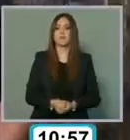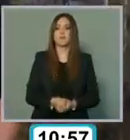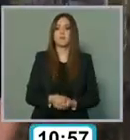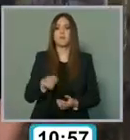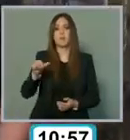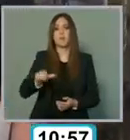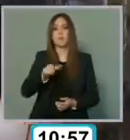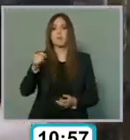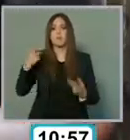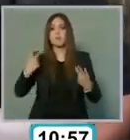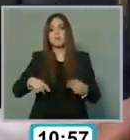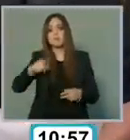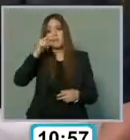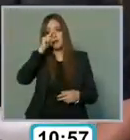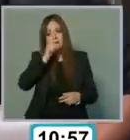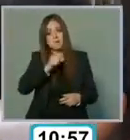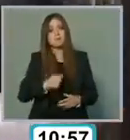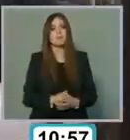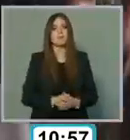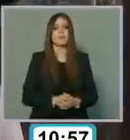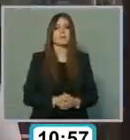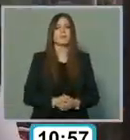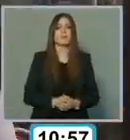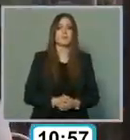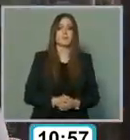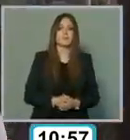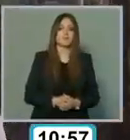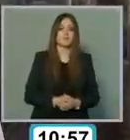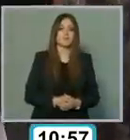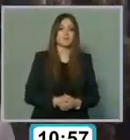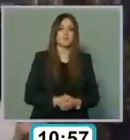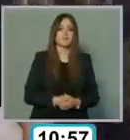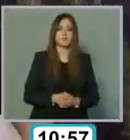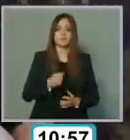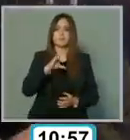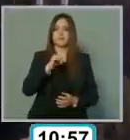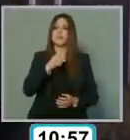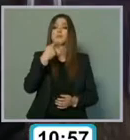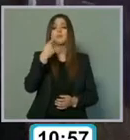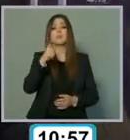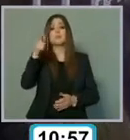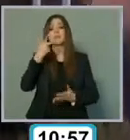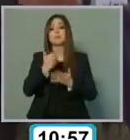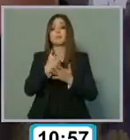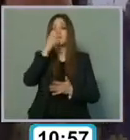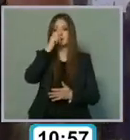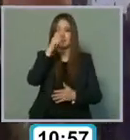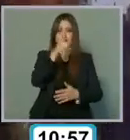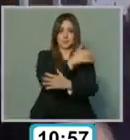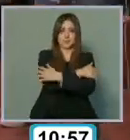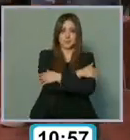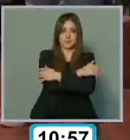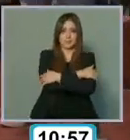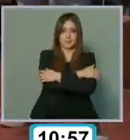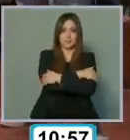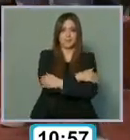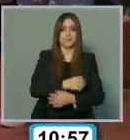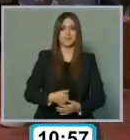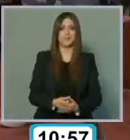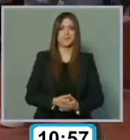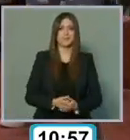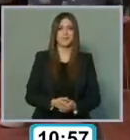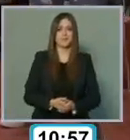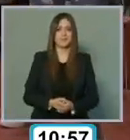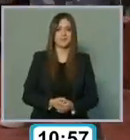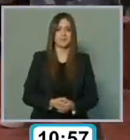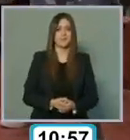nuestro bajero tuvo hoy un inconveniente y Se quebró la Charles en pierna, guitarra. pero no Sí, pasa tuvo un nada, tema ahí no delicado, pasa le nada. mandamos un abrazo, pero aquí estamos.